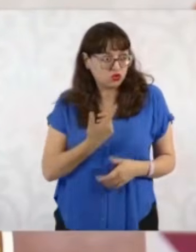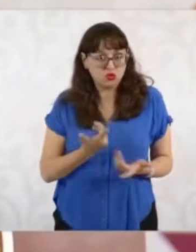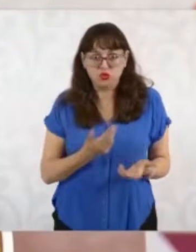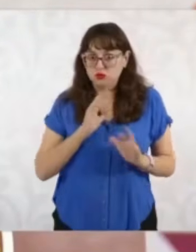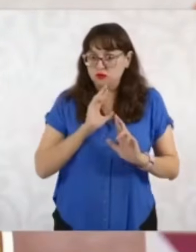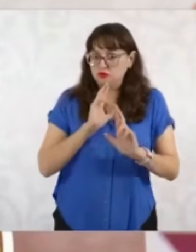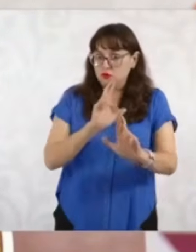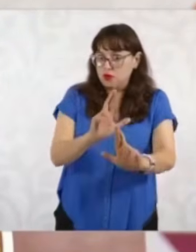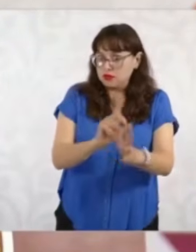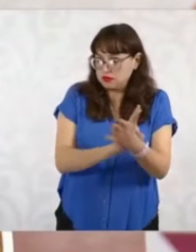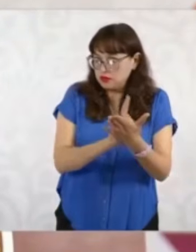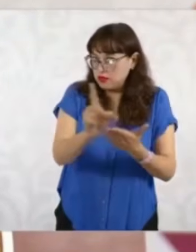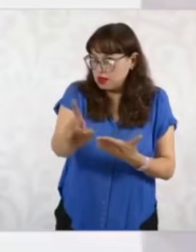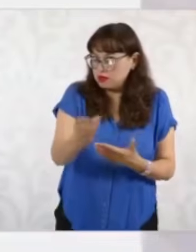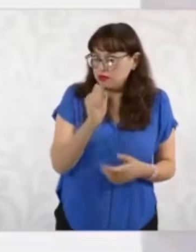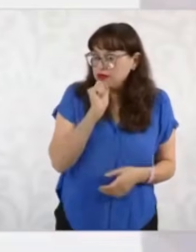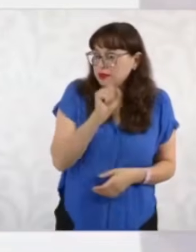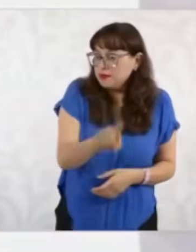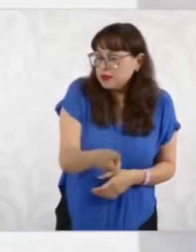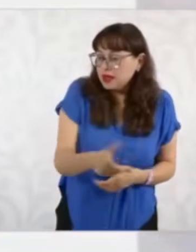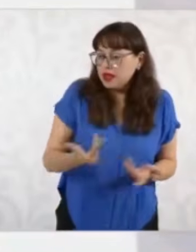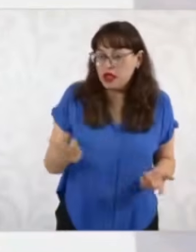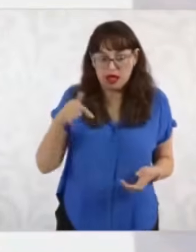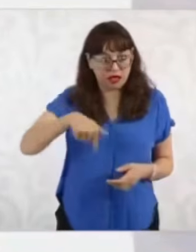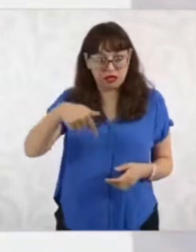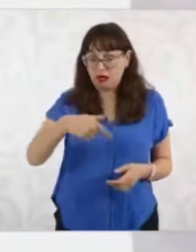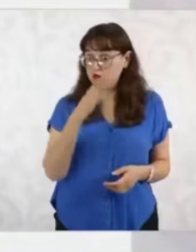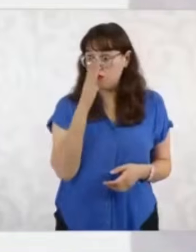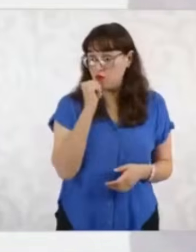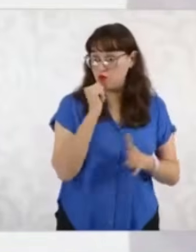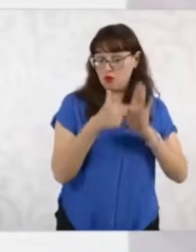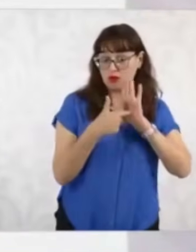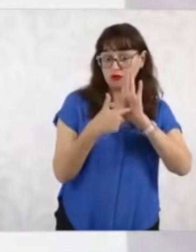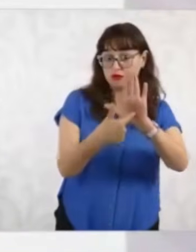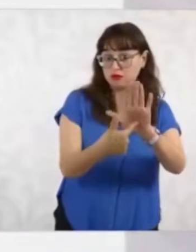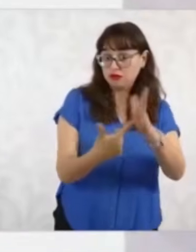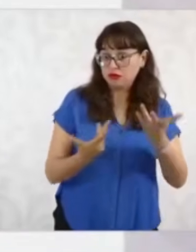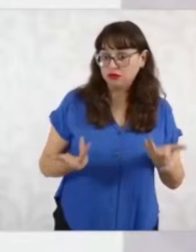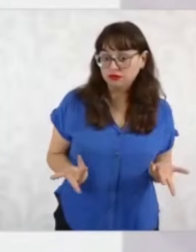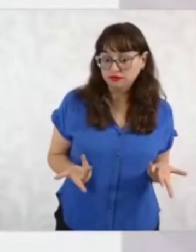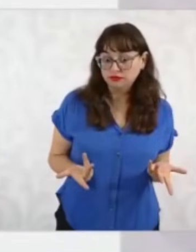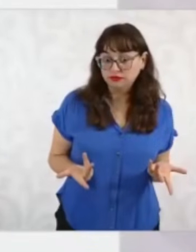entonces no tendríamos derecho de réplica. Porque cuando uno le pide a un medio, a pesar de que es